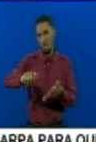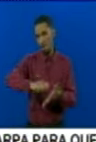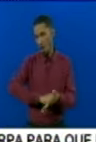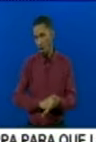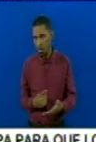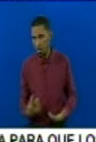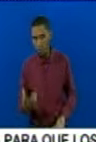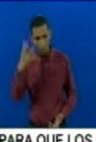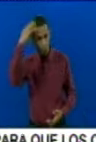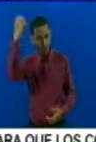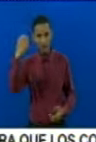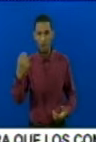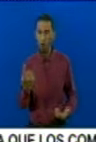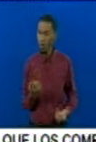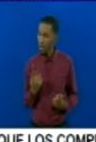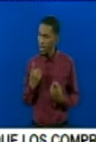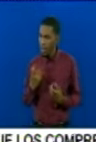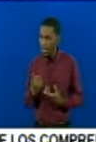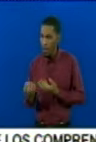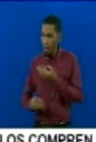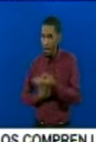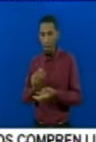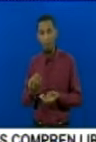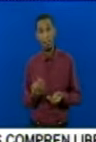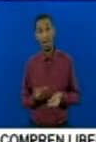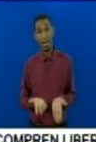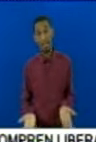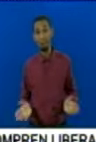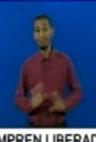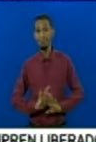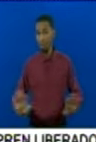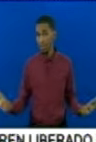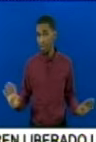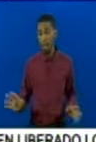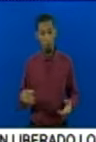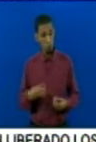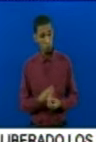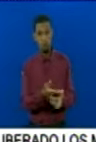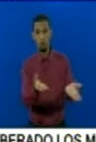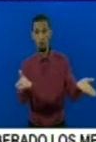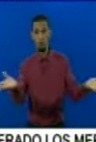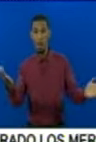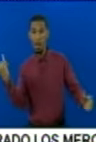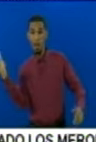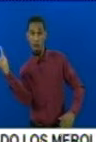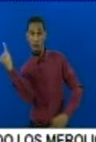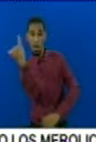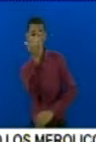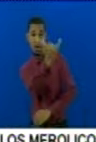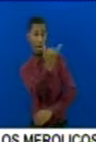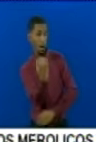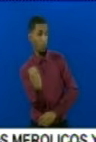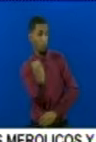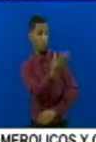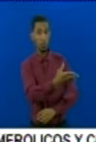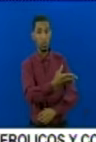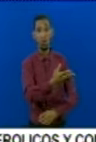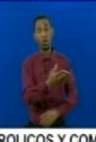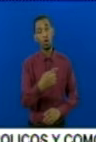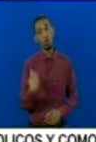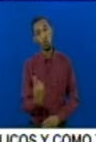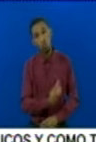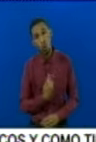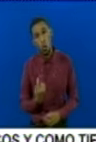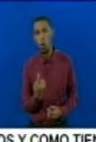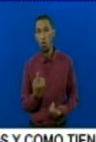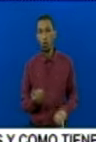hace a todos los que somos responsables para garantizar que eso ocurra. No siempre lo logramos, y ese es un reclamo justo de